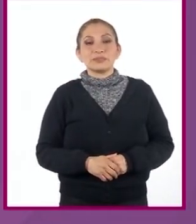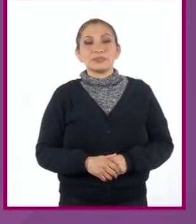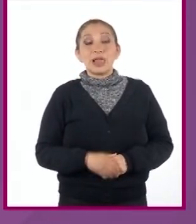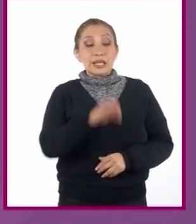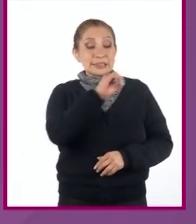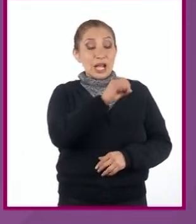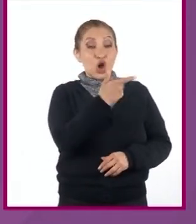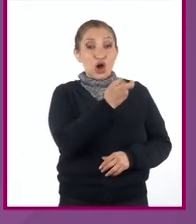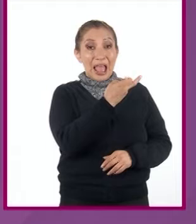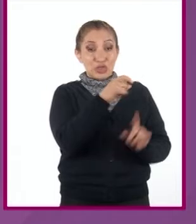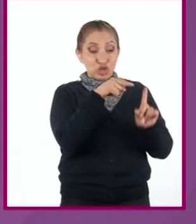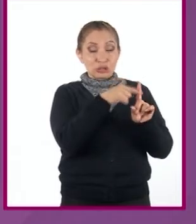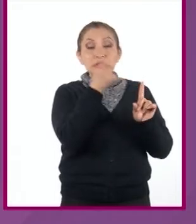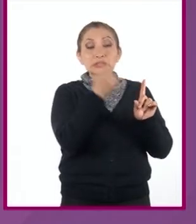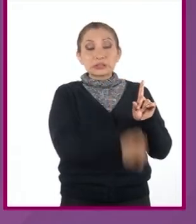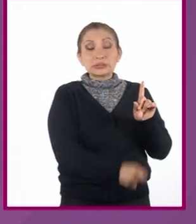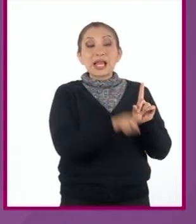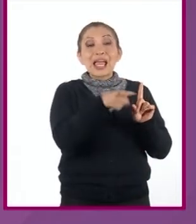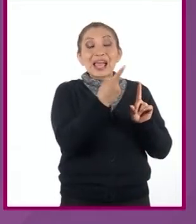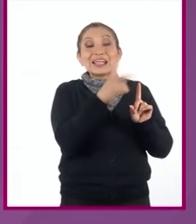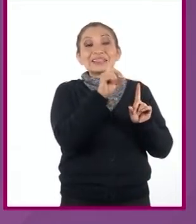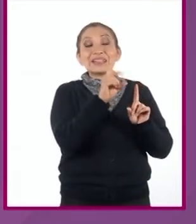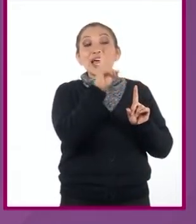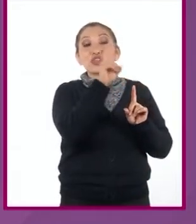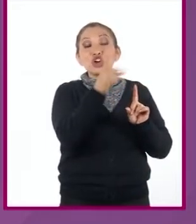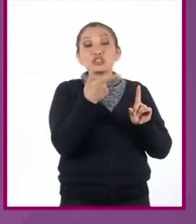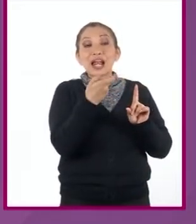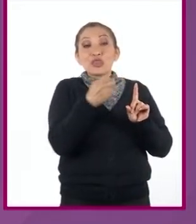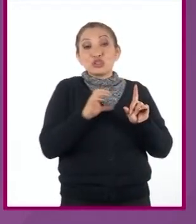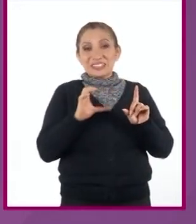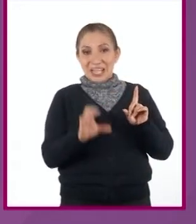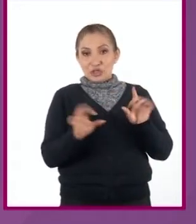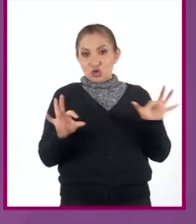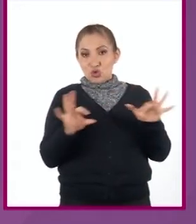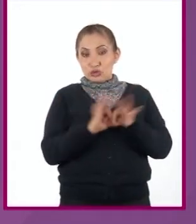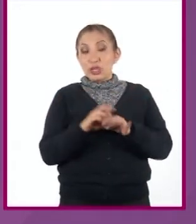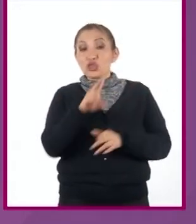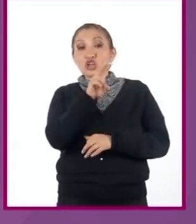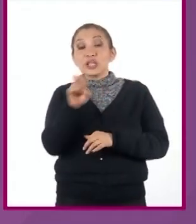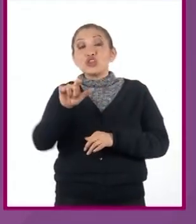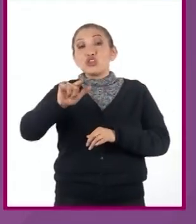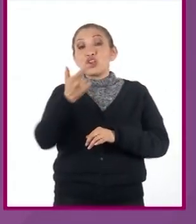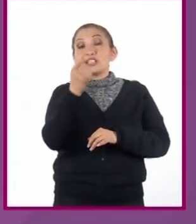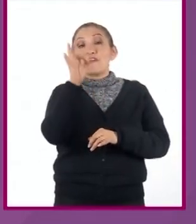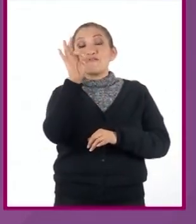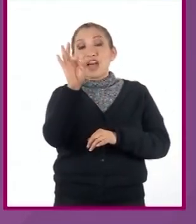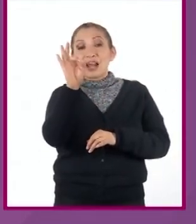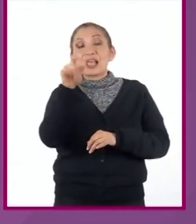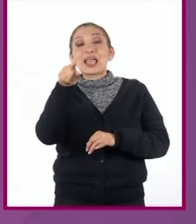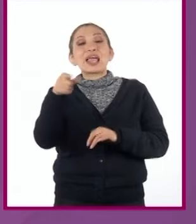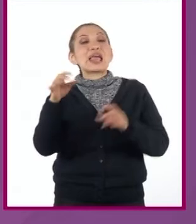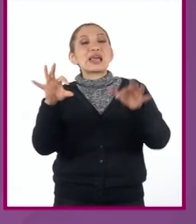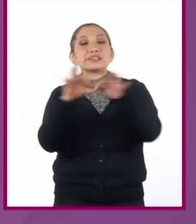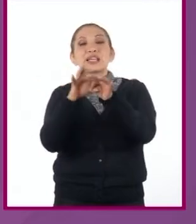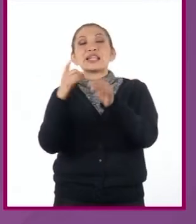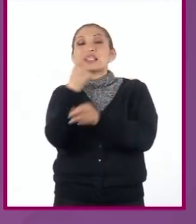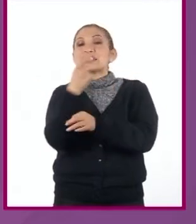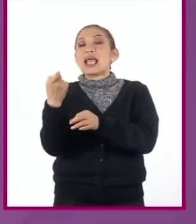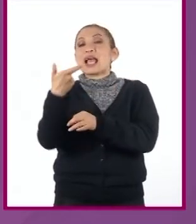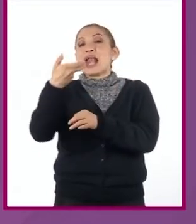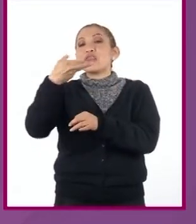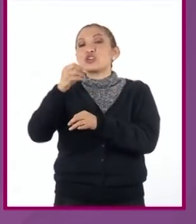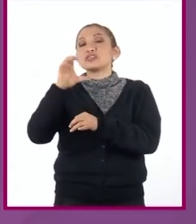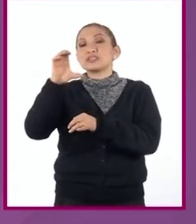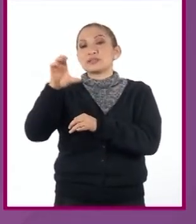0 grados de esta escala corresponden a 32 grados Celsius y 212 Fahrenheit equivalen a 100